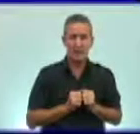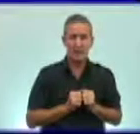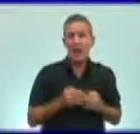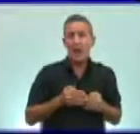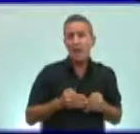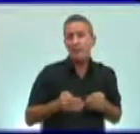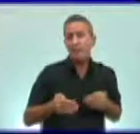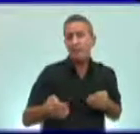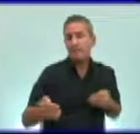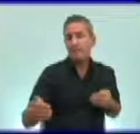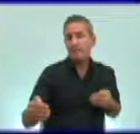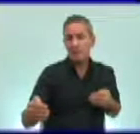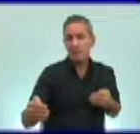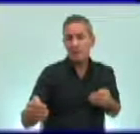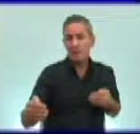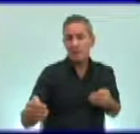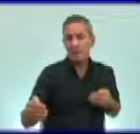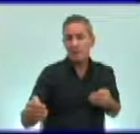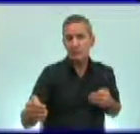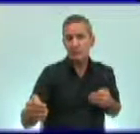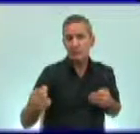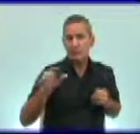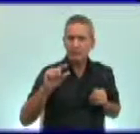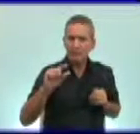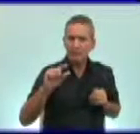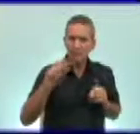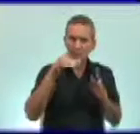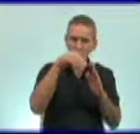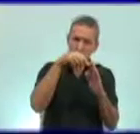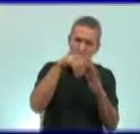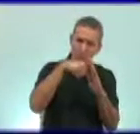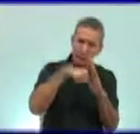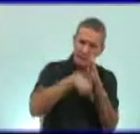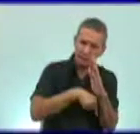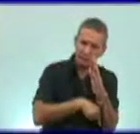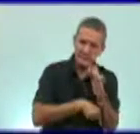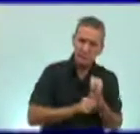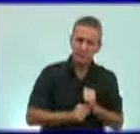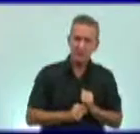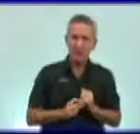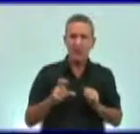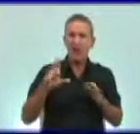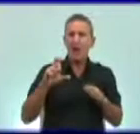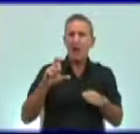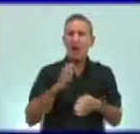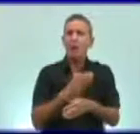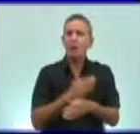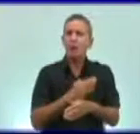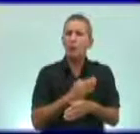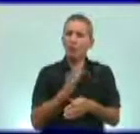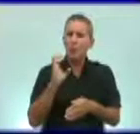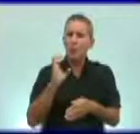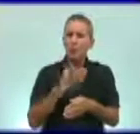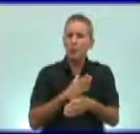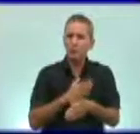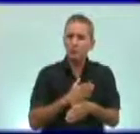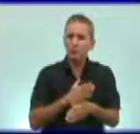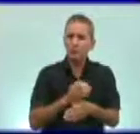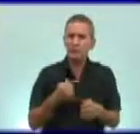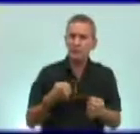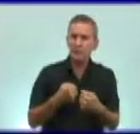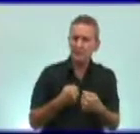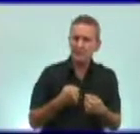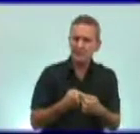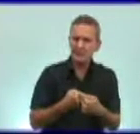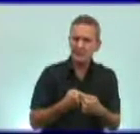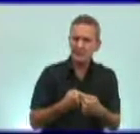profundidad. Desde esa lógica hay un concepto que ataca un principio esencial de todo revolucionario,